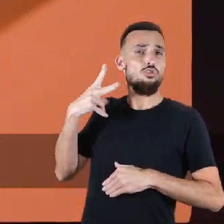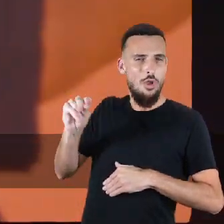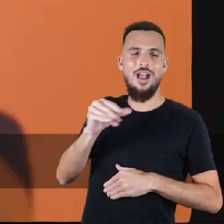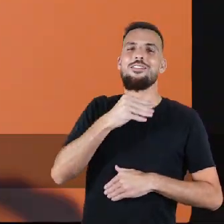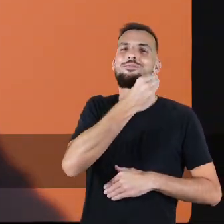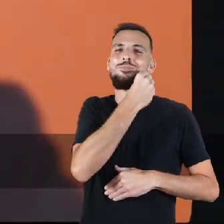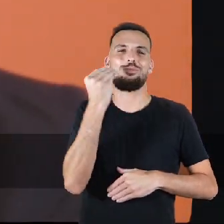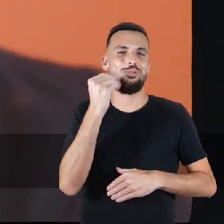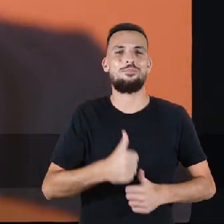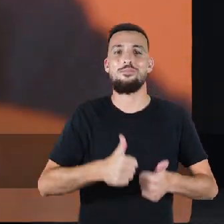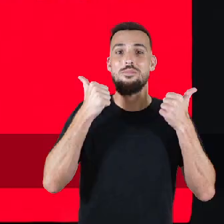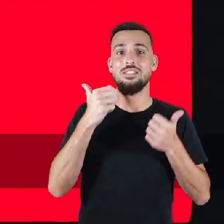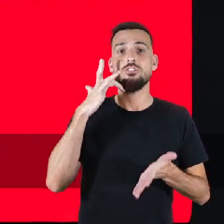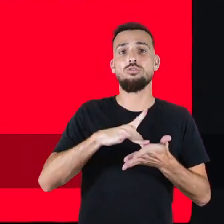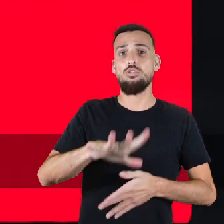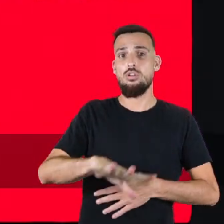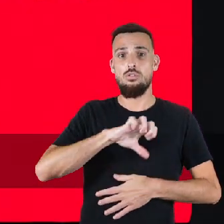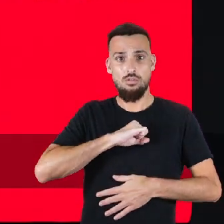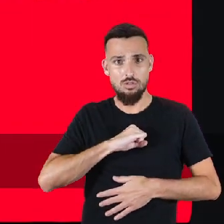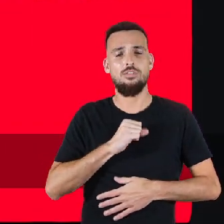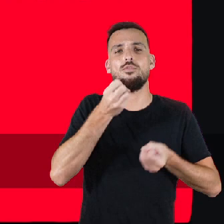con el VIH a las que les hemos negado besos.